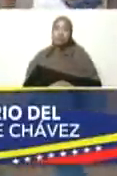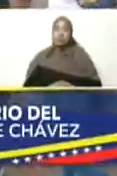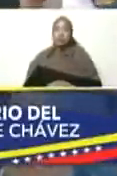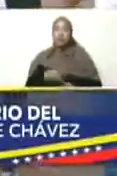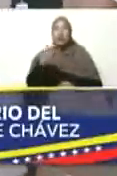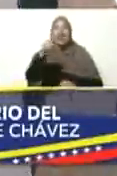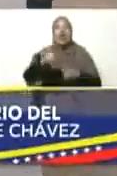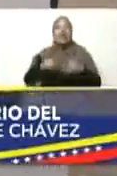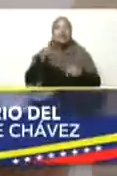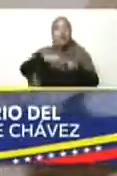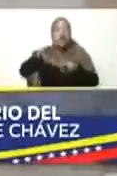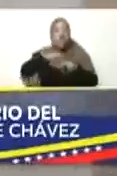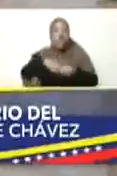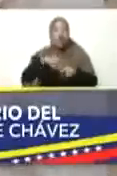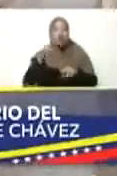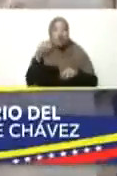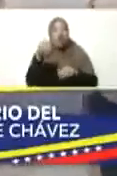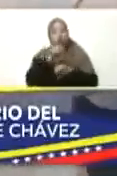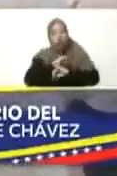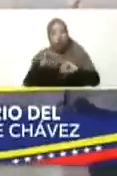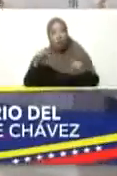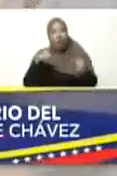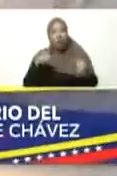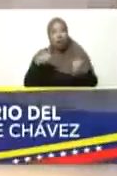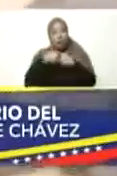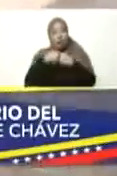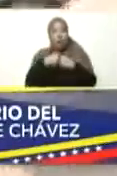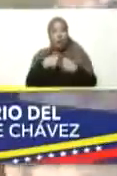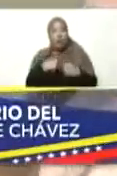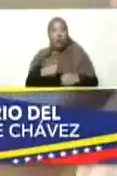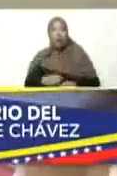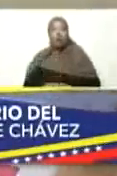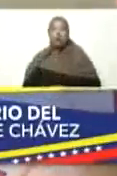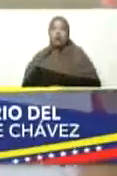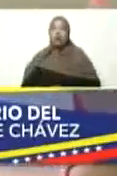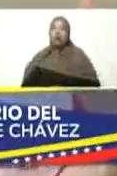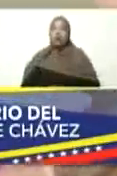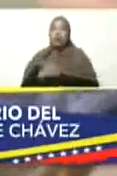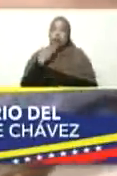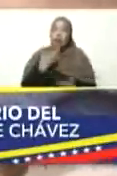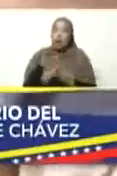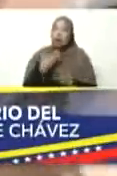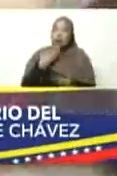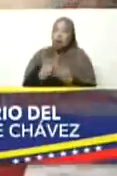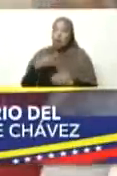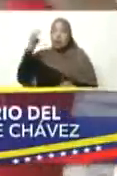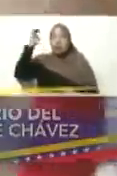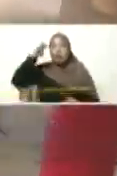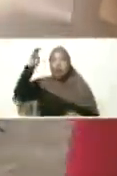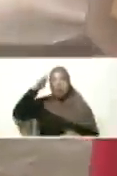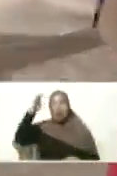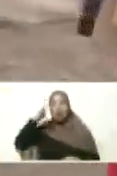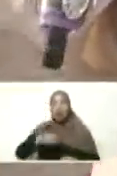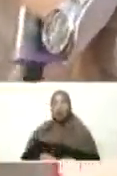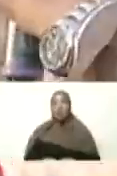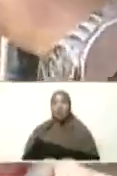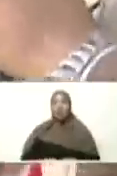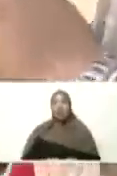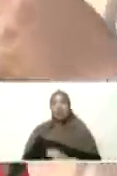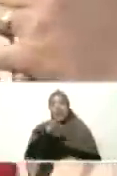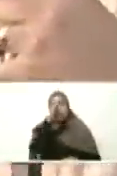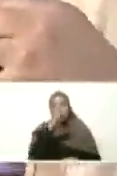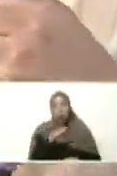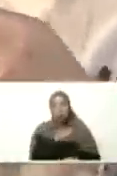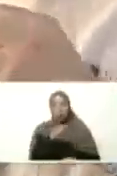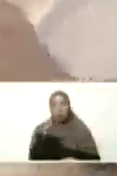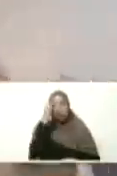estrecha? La estrecha. Bueno, Jennifer, gracias. Gracias, Jennifer. Para adelante, pues. Que Dios me la bendiga. Mucha fuerza, pues.